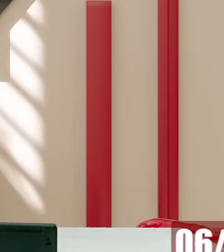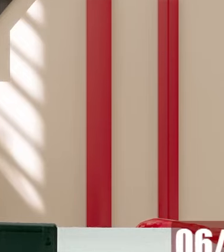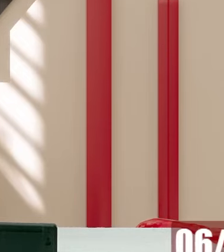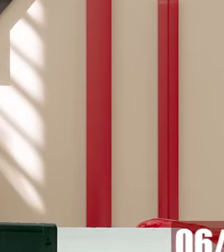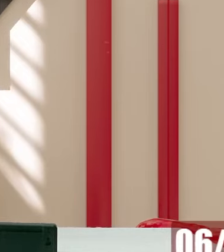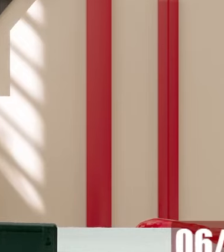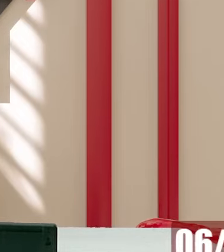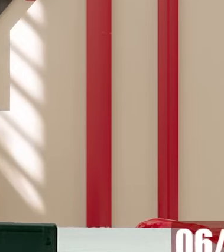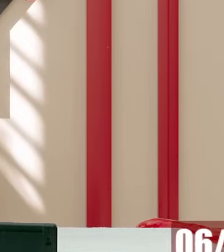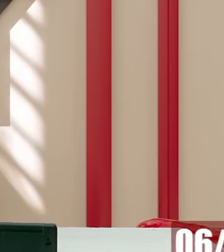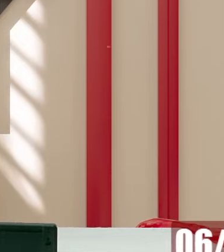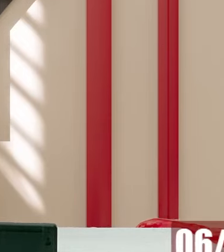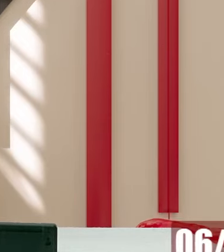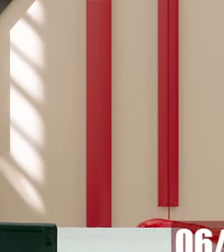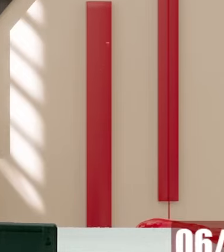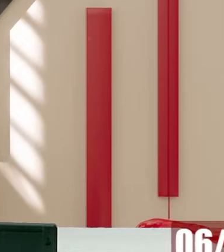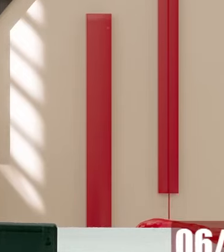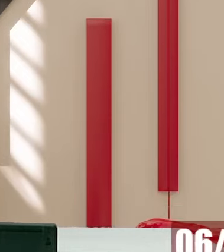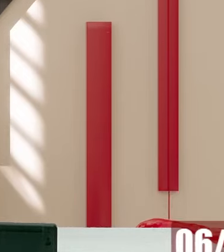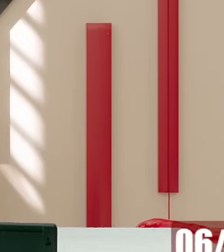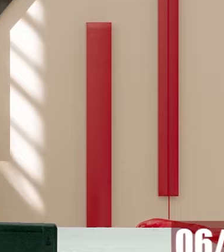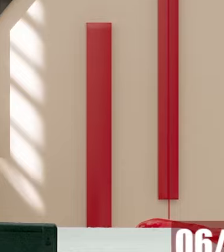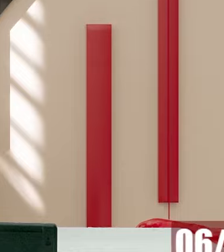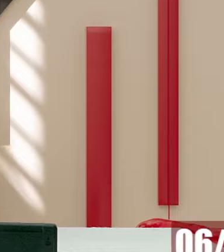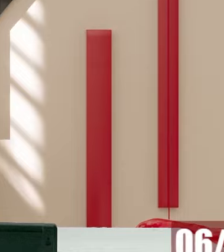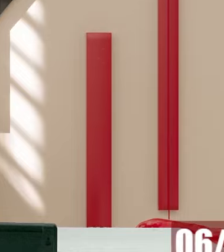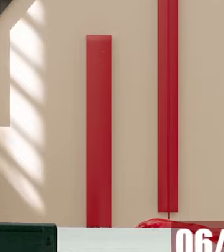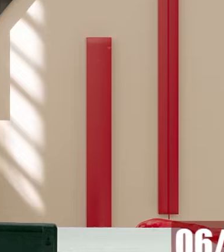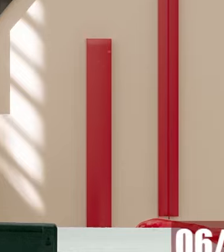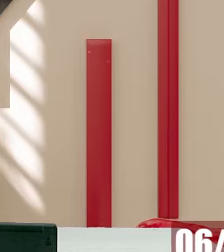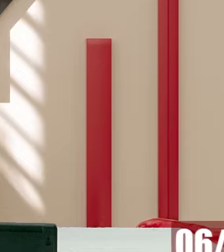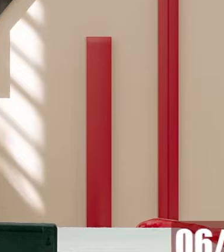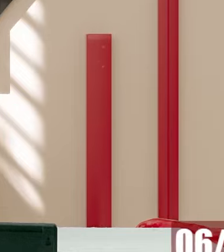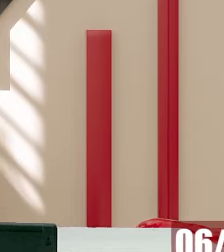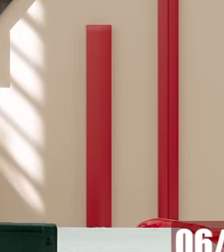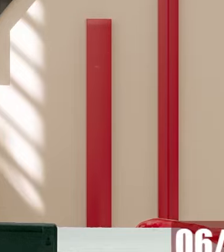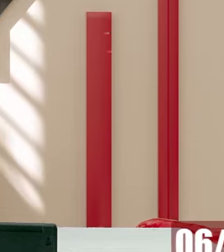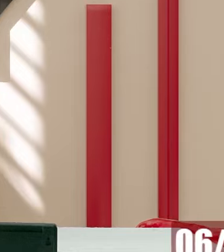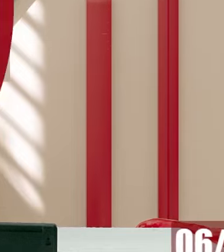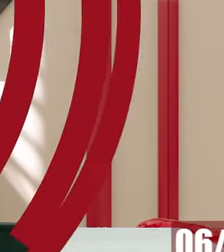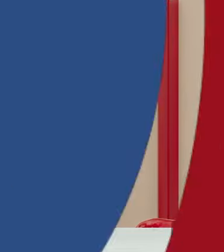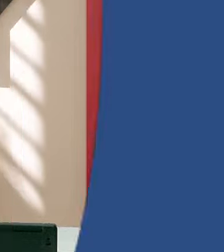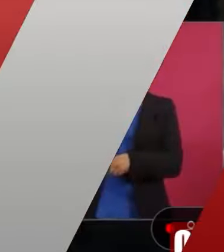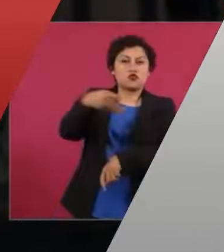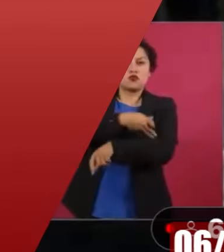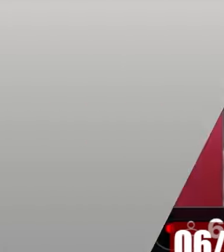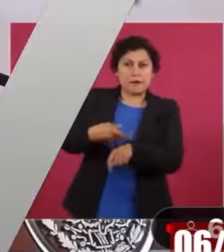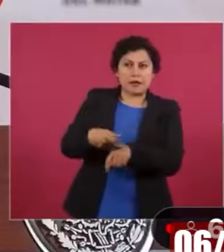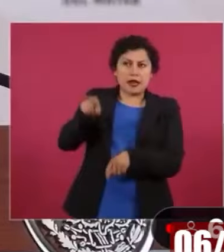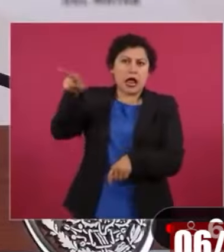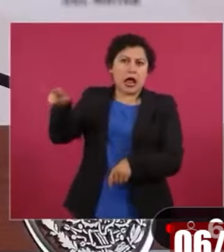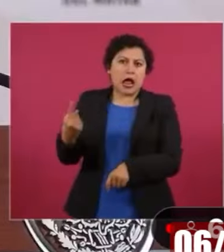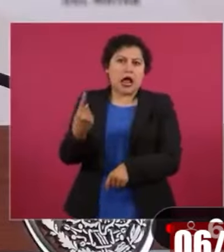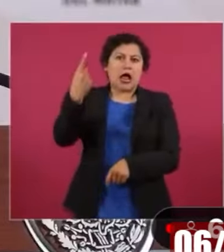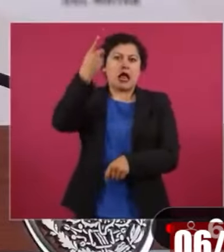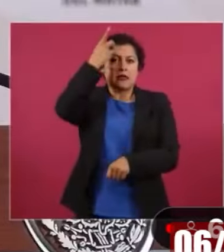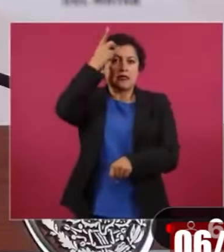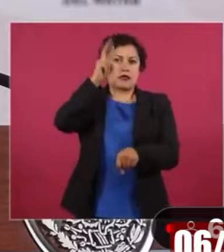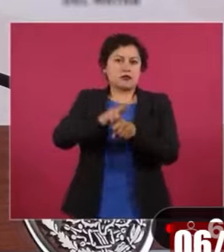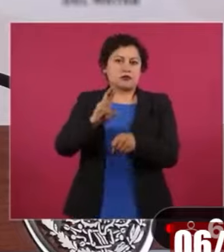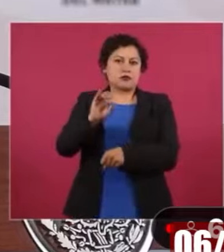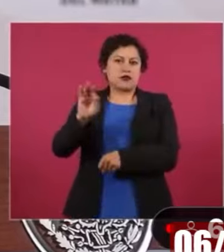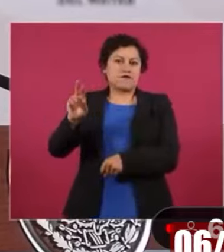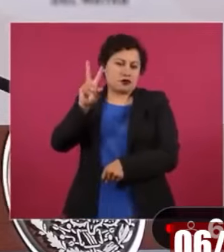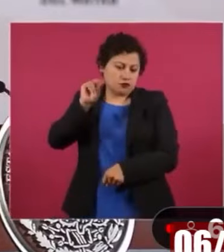plusvalía con las obras del tren Maya el presidente López Obrador esta mañana en Palacio Nacional ha sido cuestionado